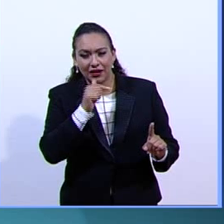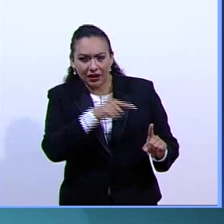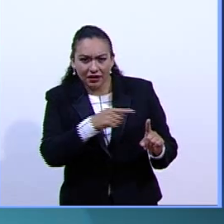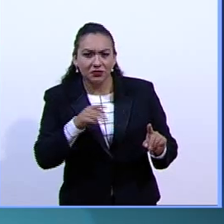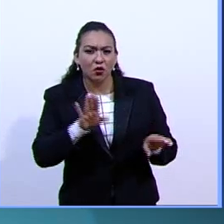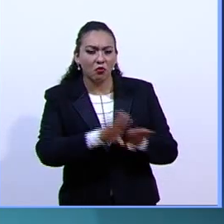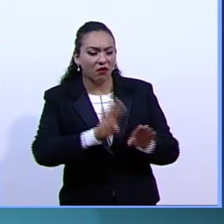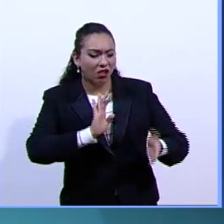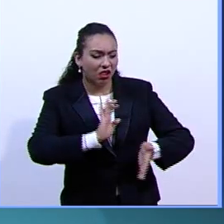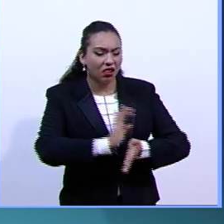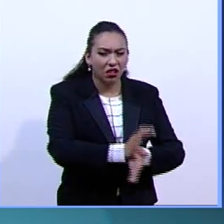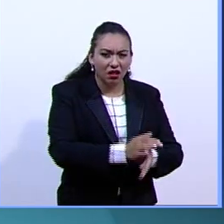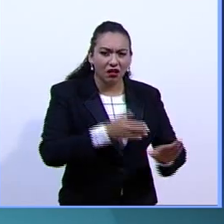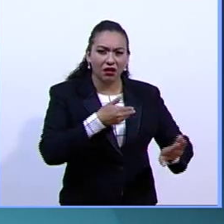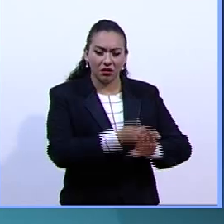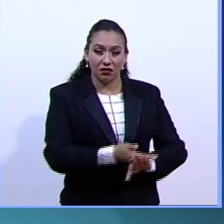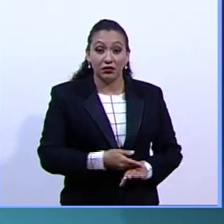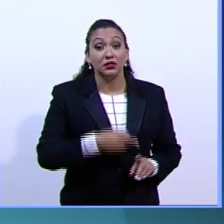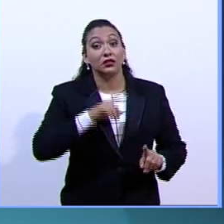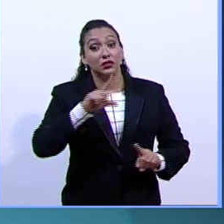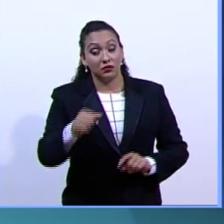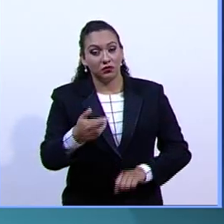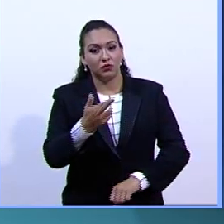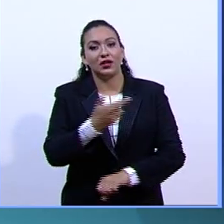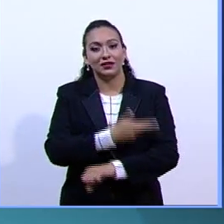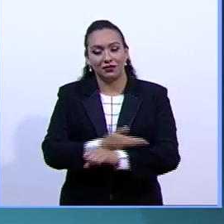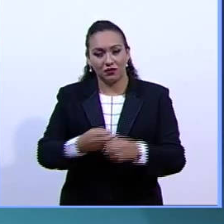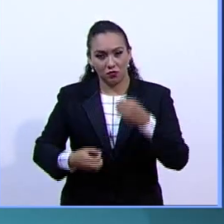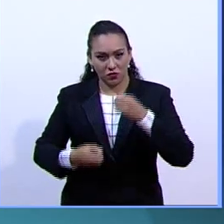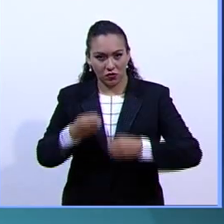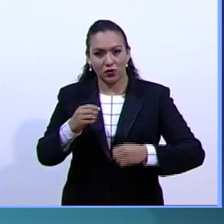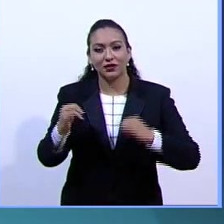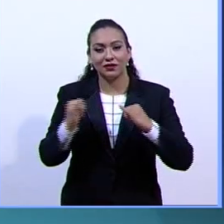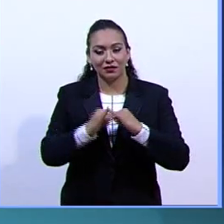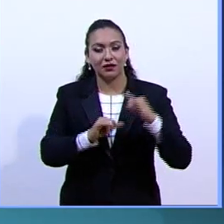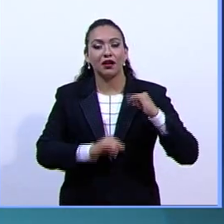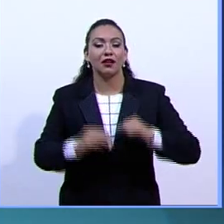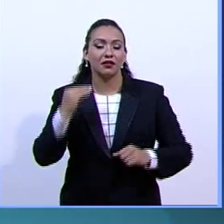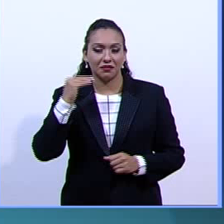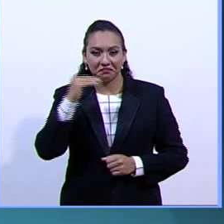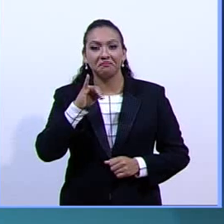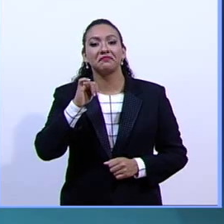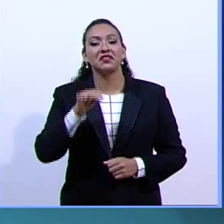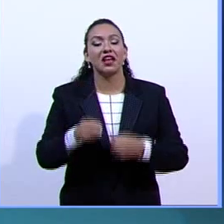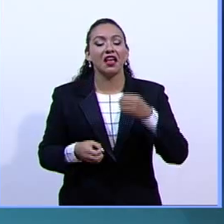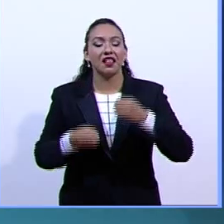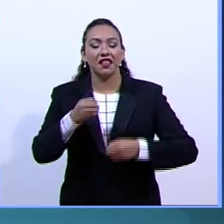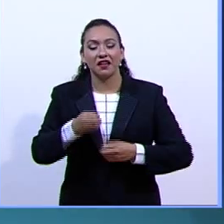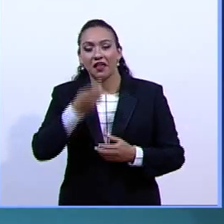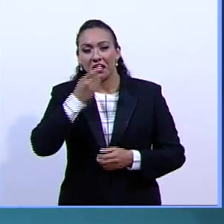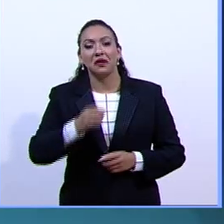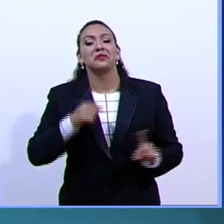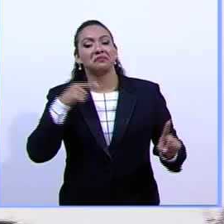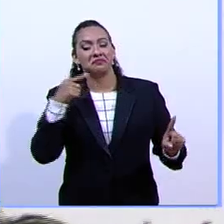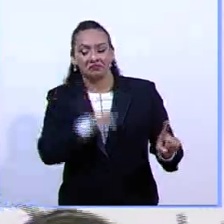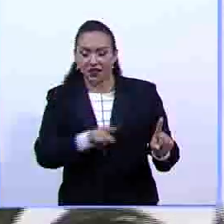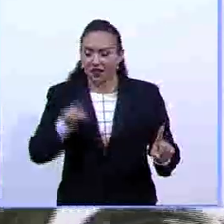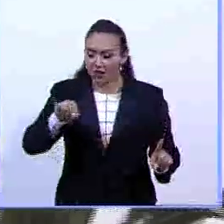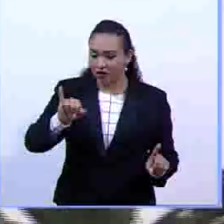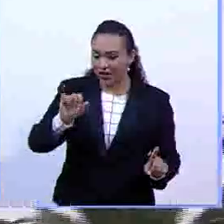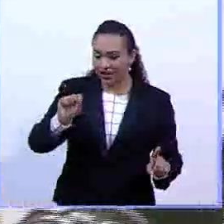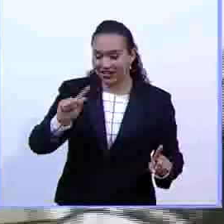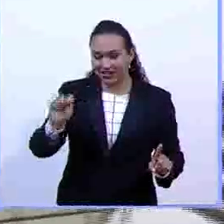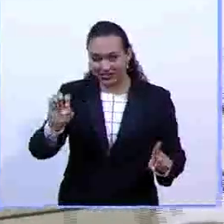exclusión. Luego de un juicio contencioso administrativo promovido por la Defensoría, el Tribunal Federal de Justicia Administrativa ordenó al